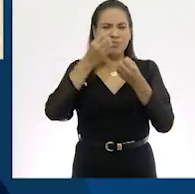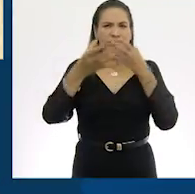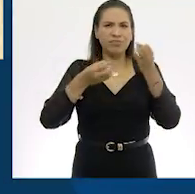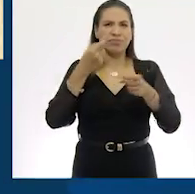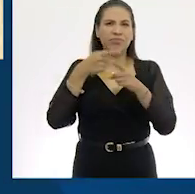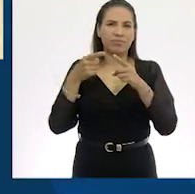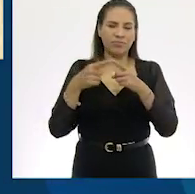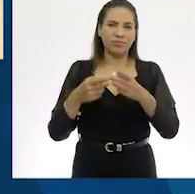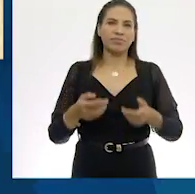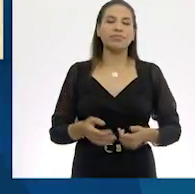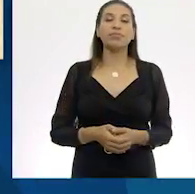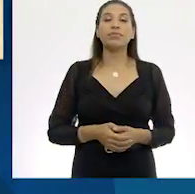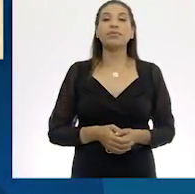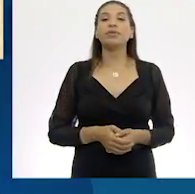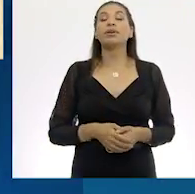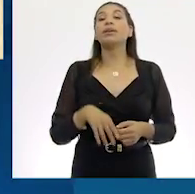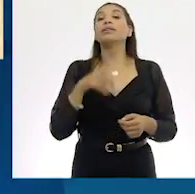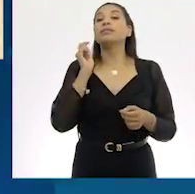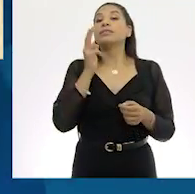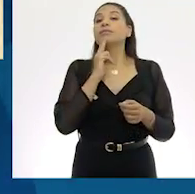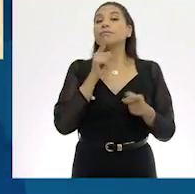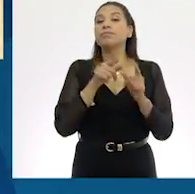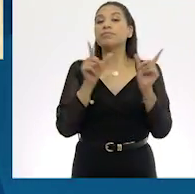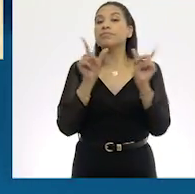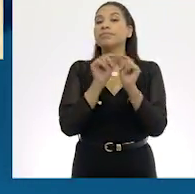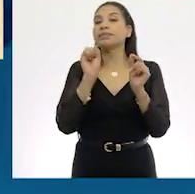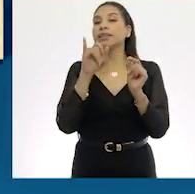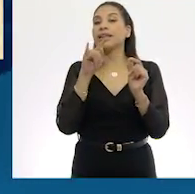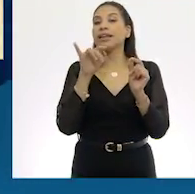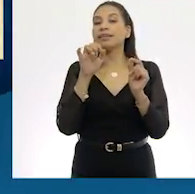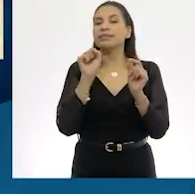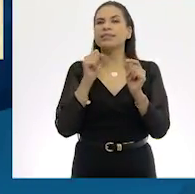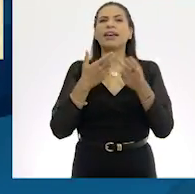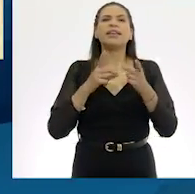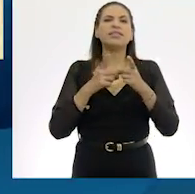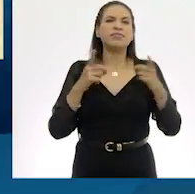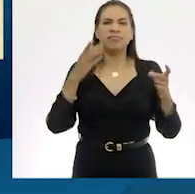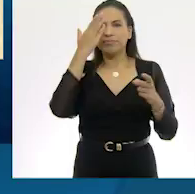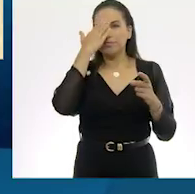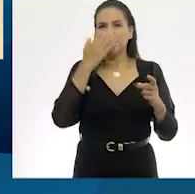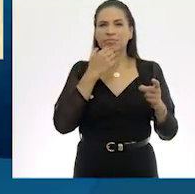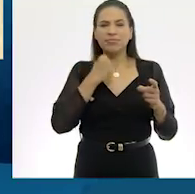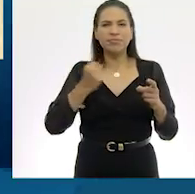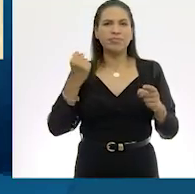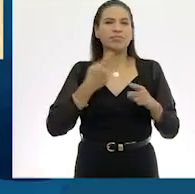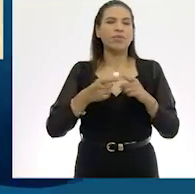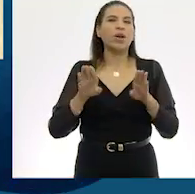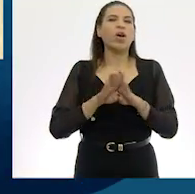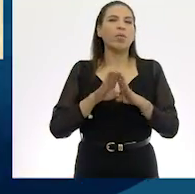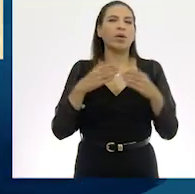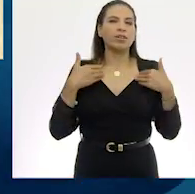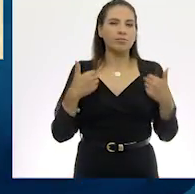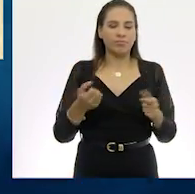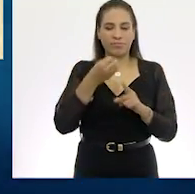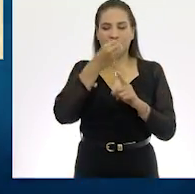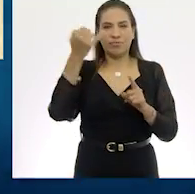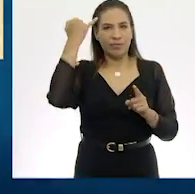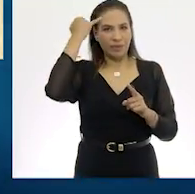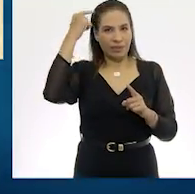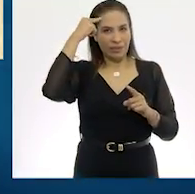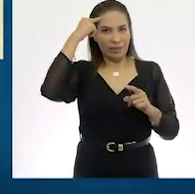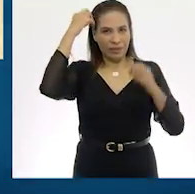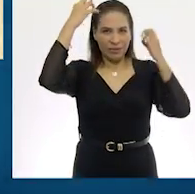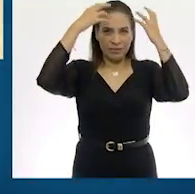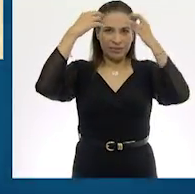texto original. La ventaja de la síntesis es que desarrolla tu capacidad de comprensión, organiza las ideas del tema en un